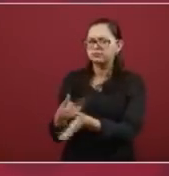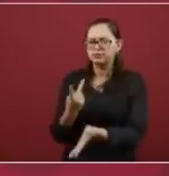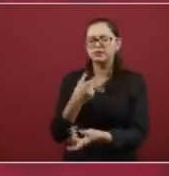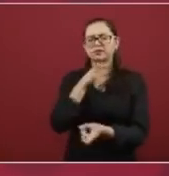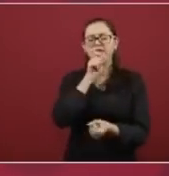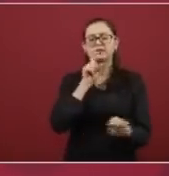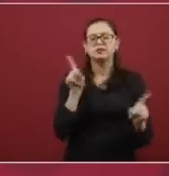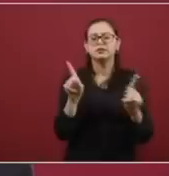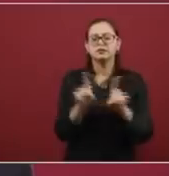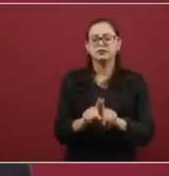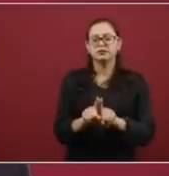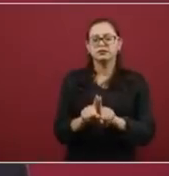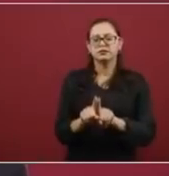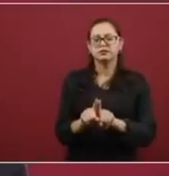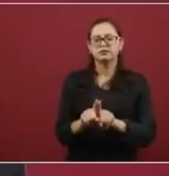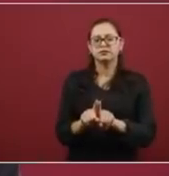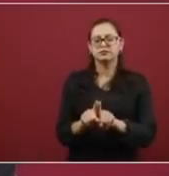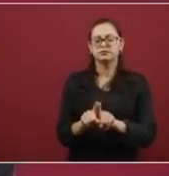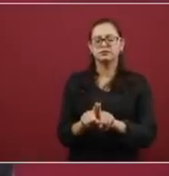también están